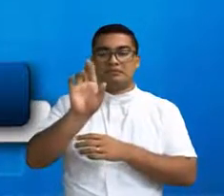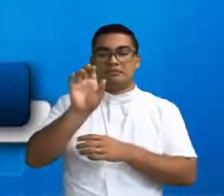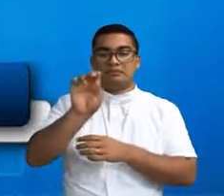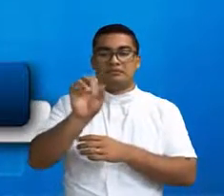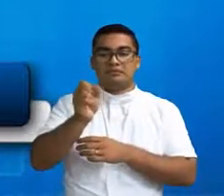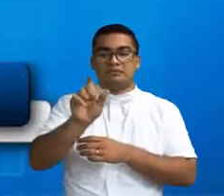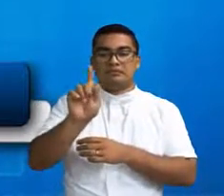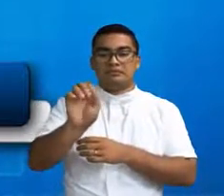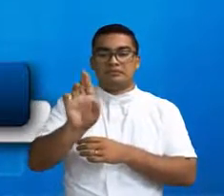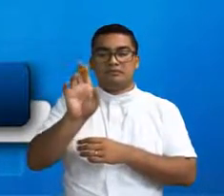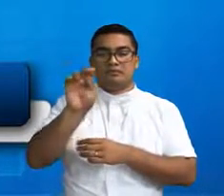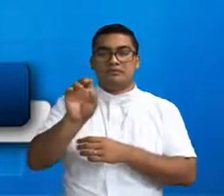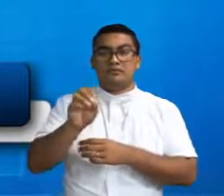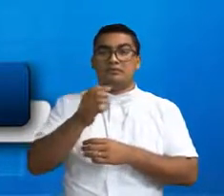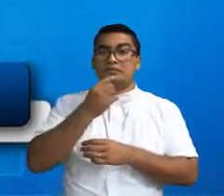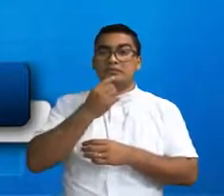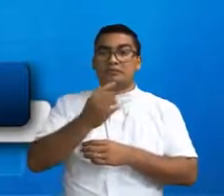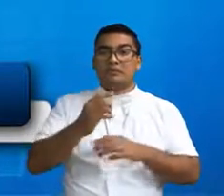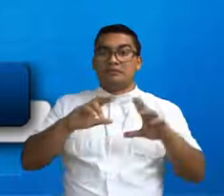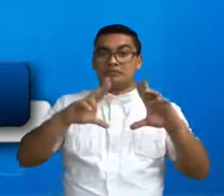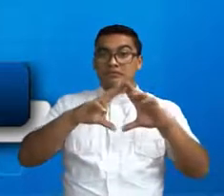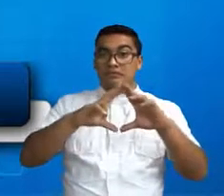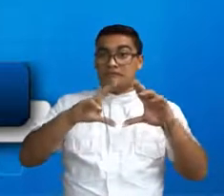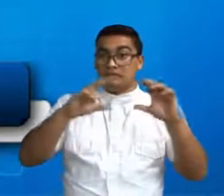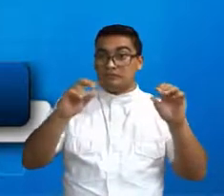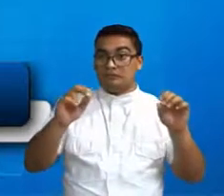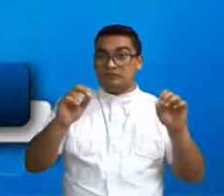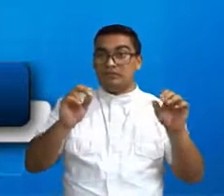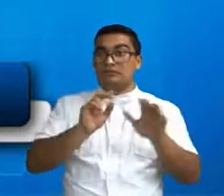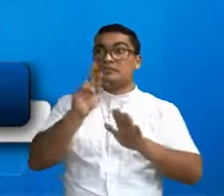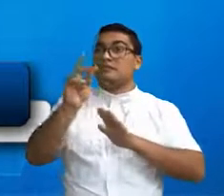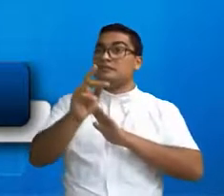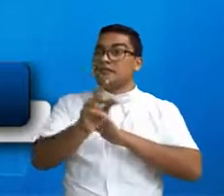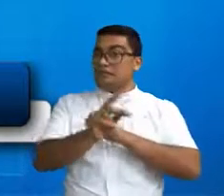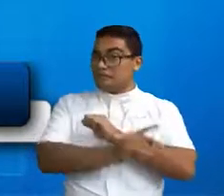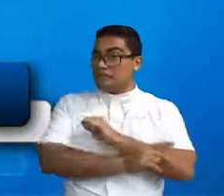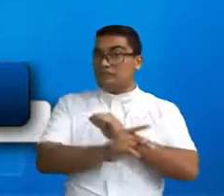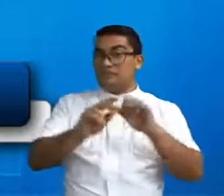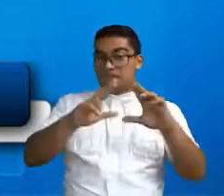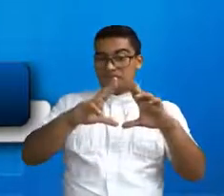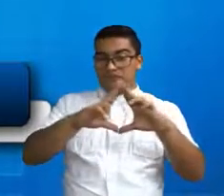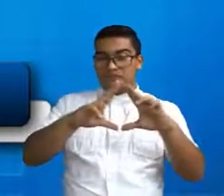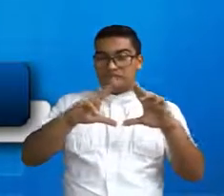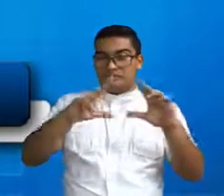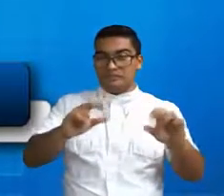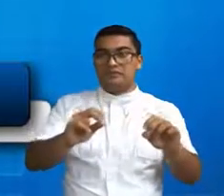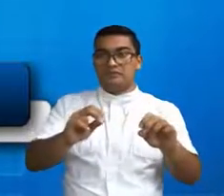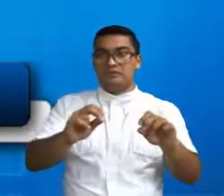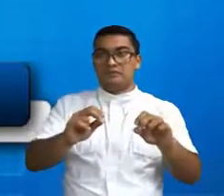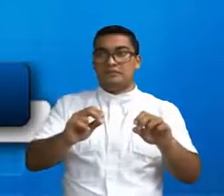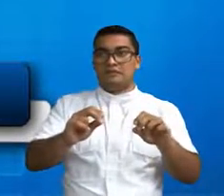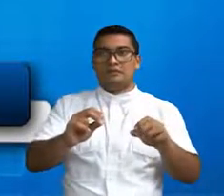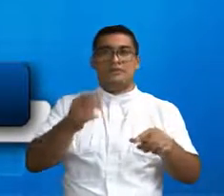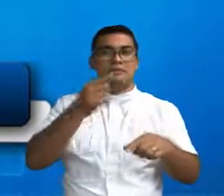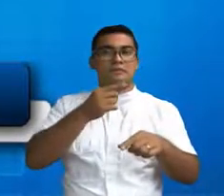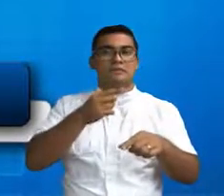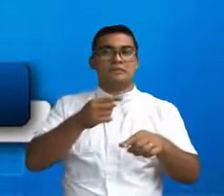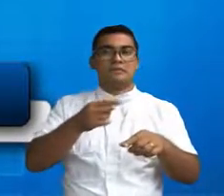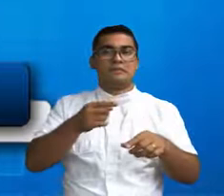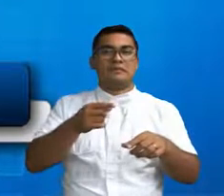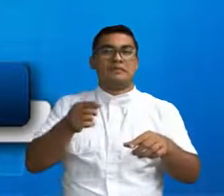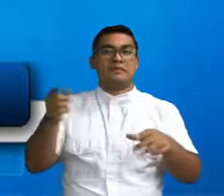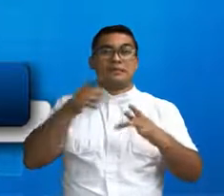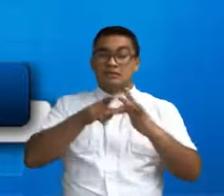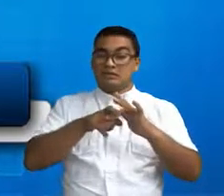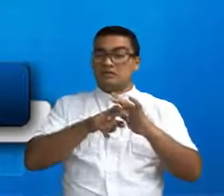todo, nosotros en Nicaragua somos el único país que aparte de dar gratis,